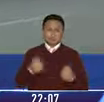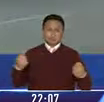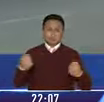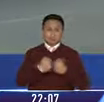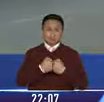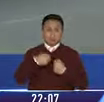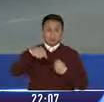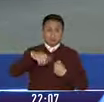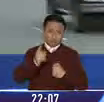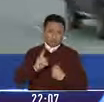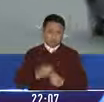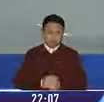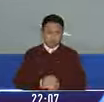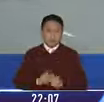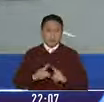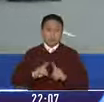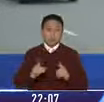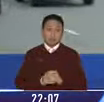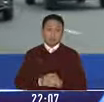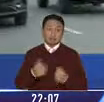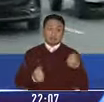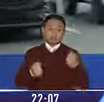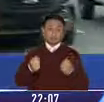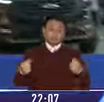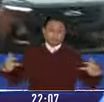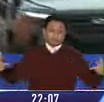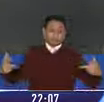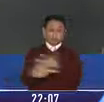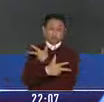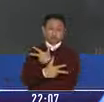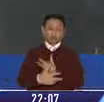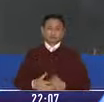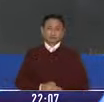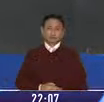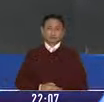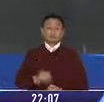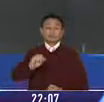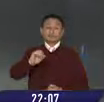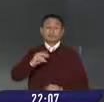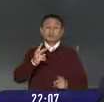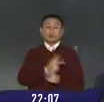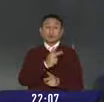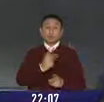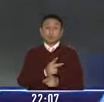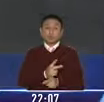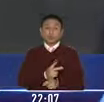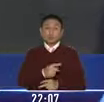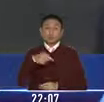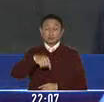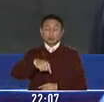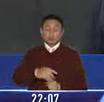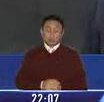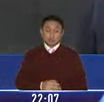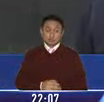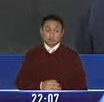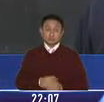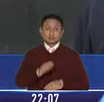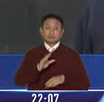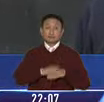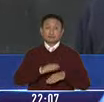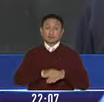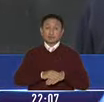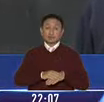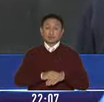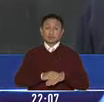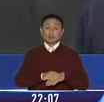accidentes de tránsito los carros pasan a gran velocidad claro con precaución porque más que todo por la edad por